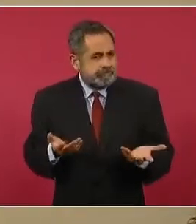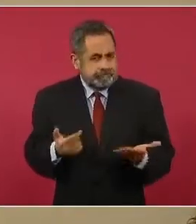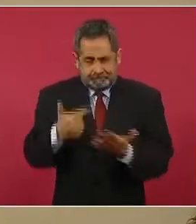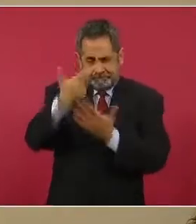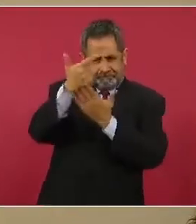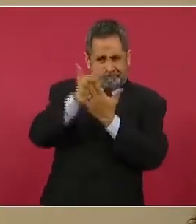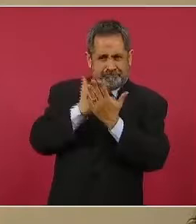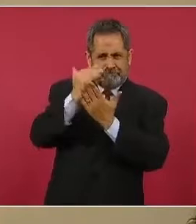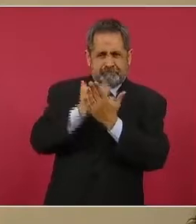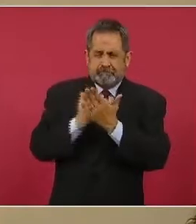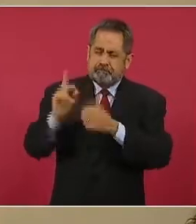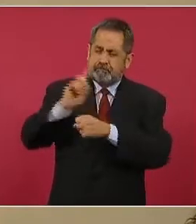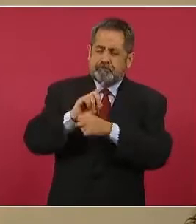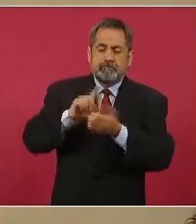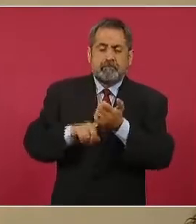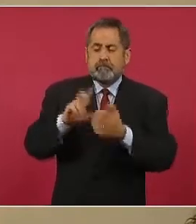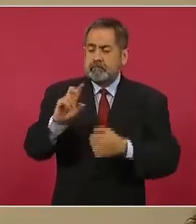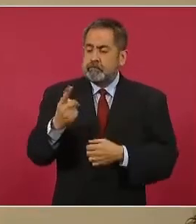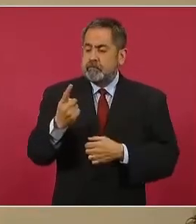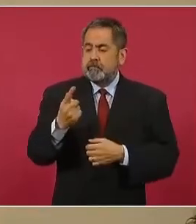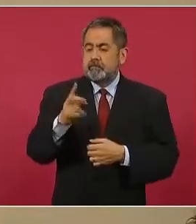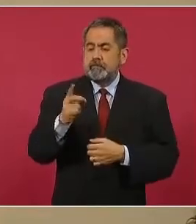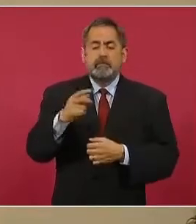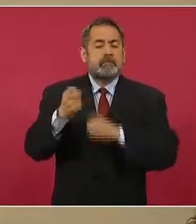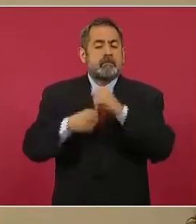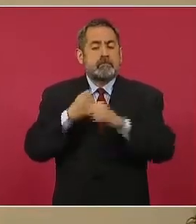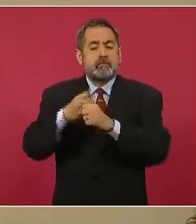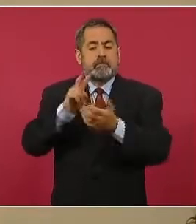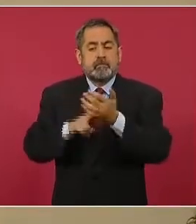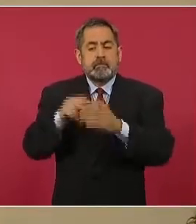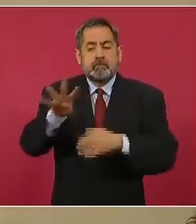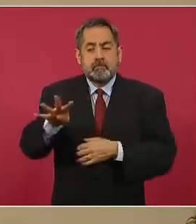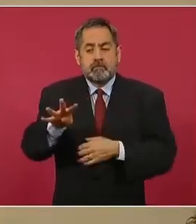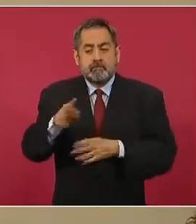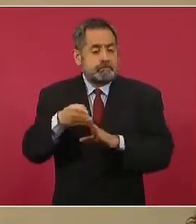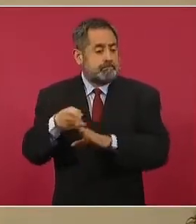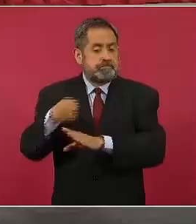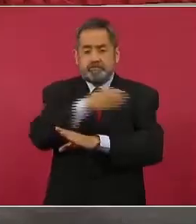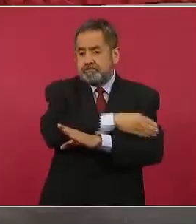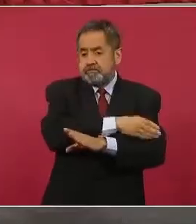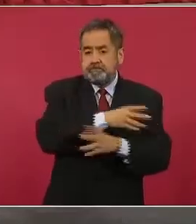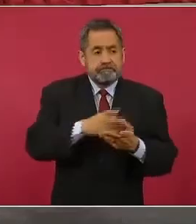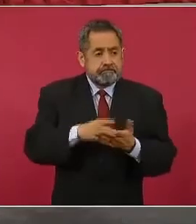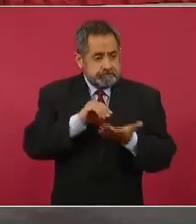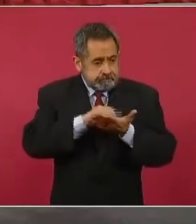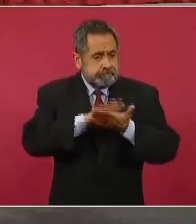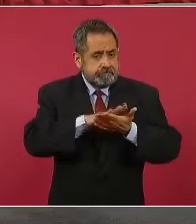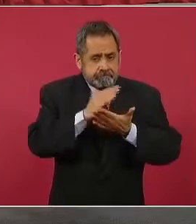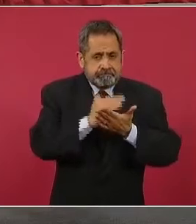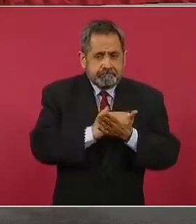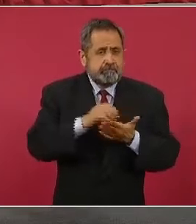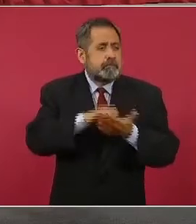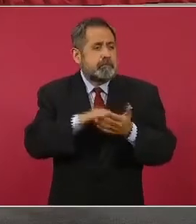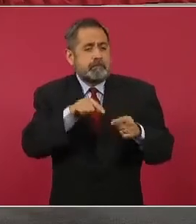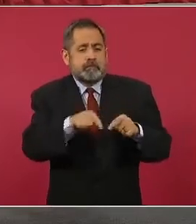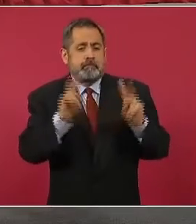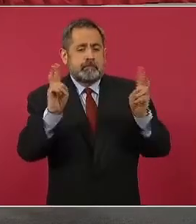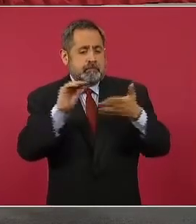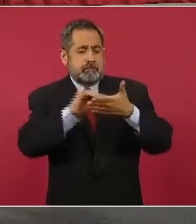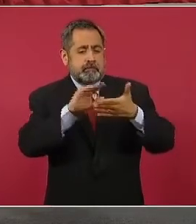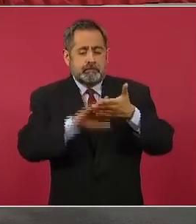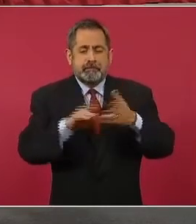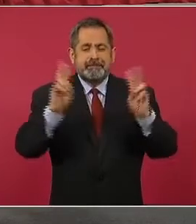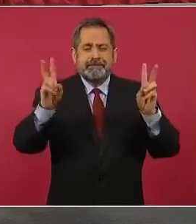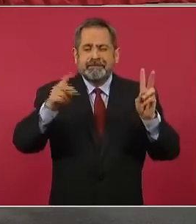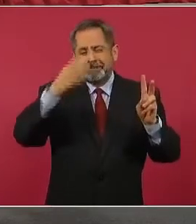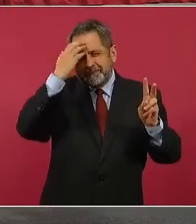que ni siquiera han registrado los centros de asistencia social que pertenecen al Estado, a los albergues del Estado, no los han registrado